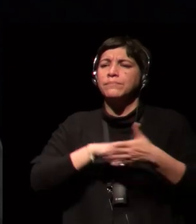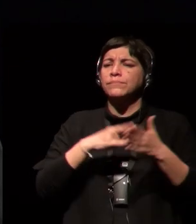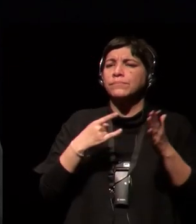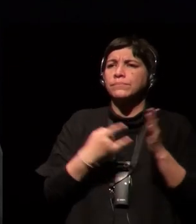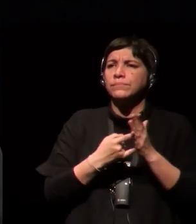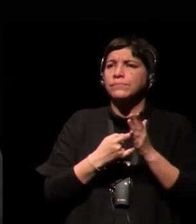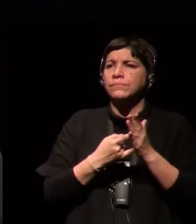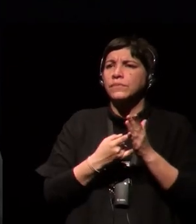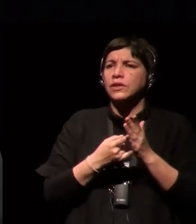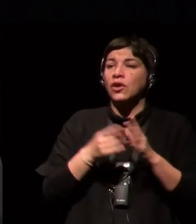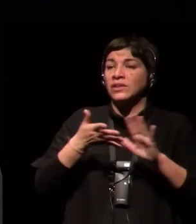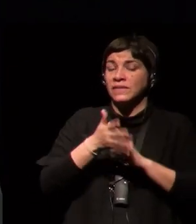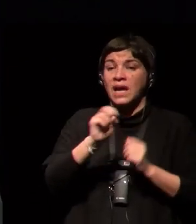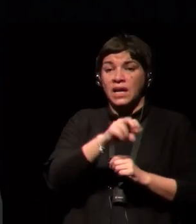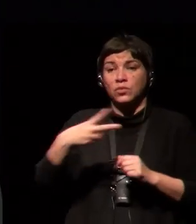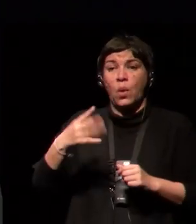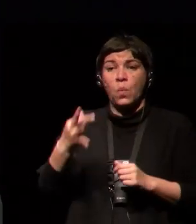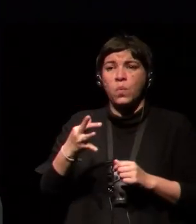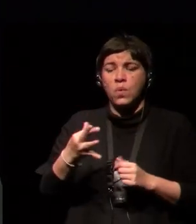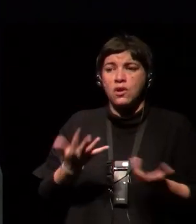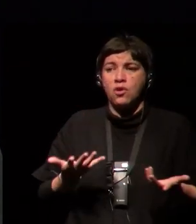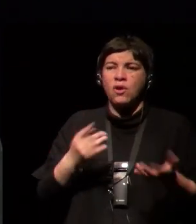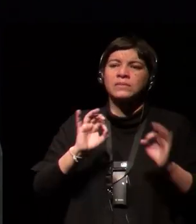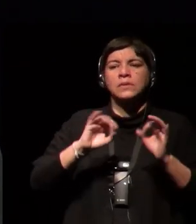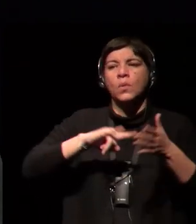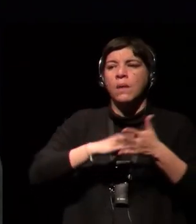sean proyectos de éxito?